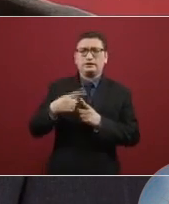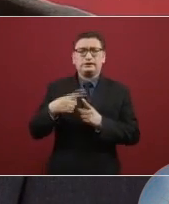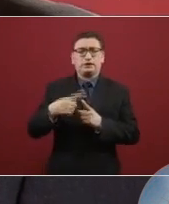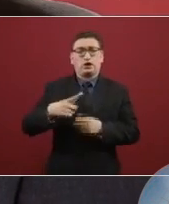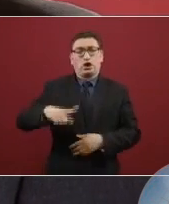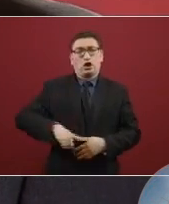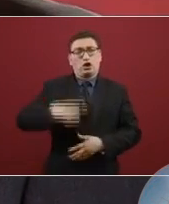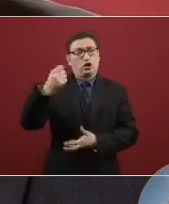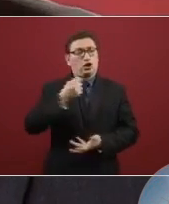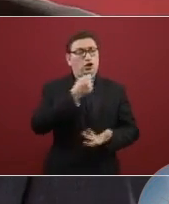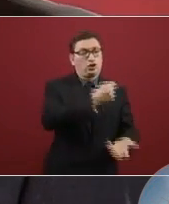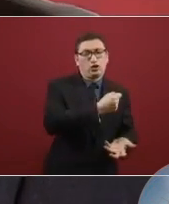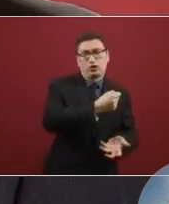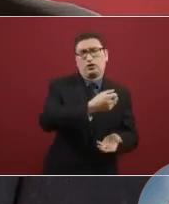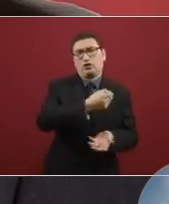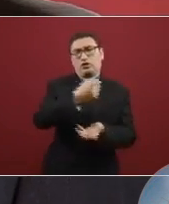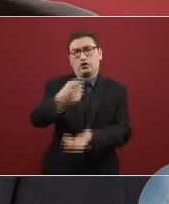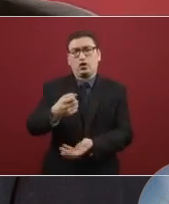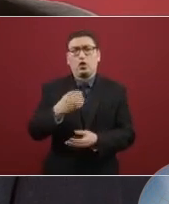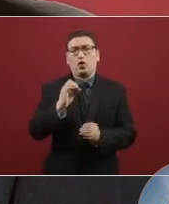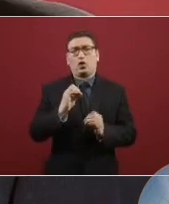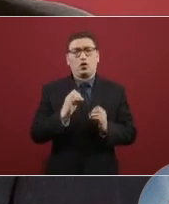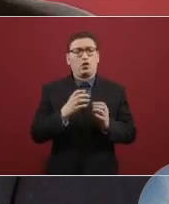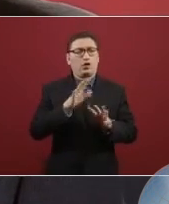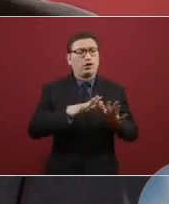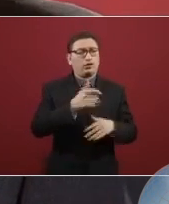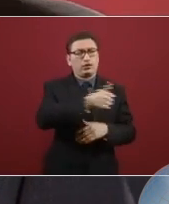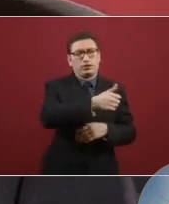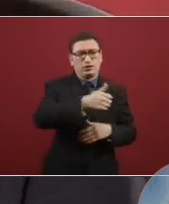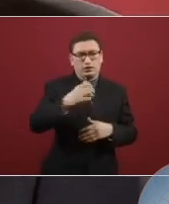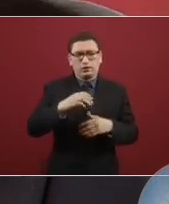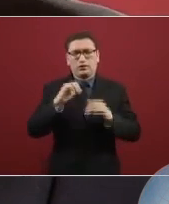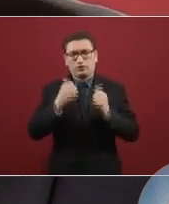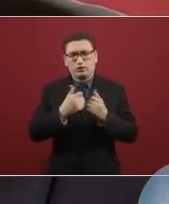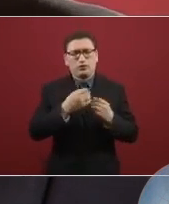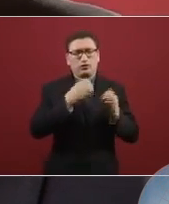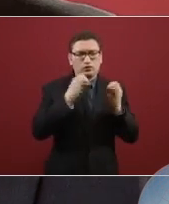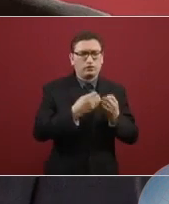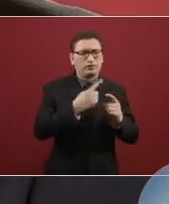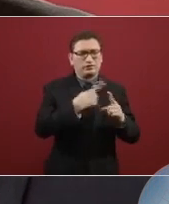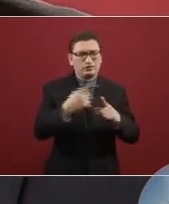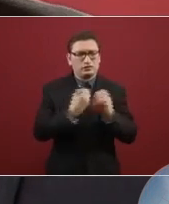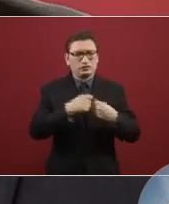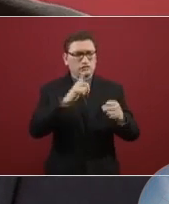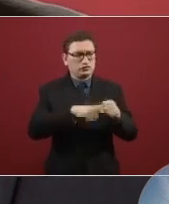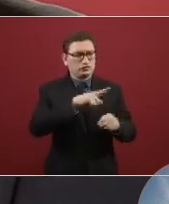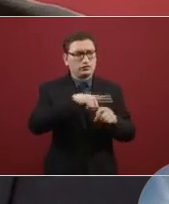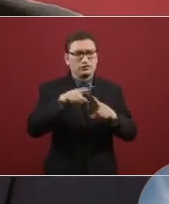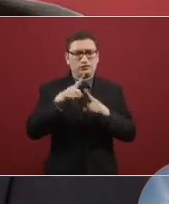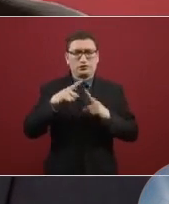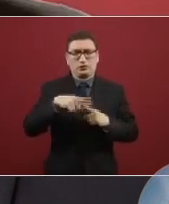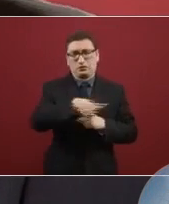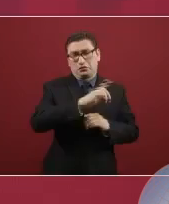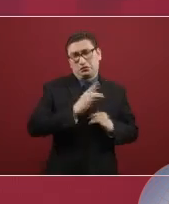gobierno o de las organizaciones sociales supuestamente